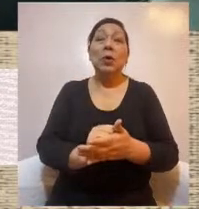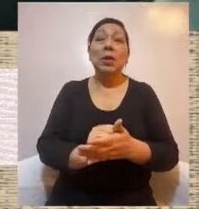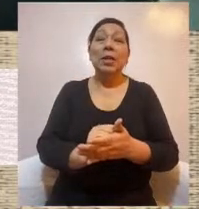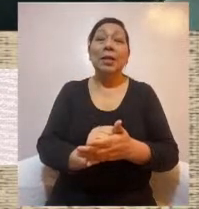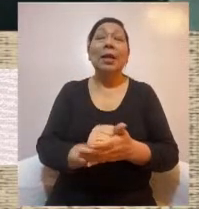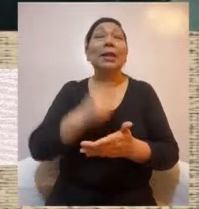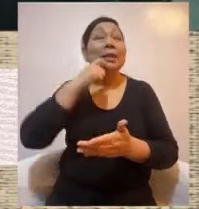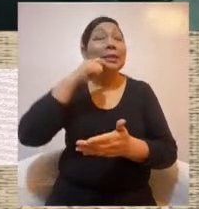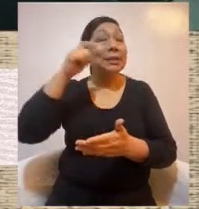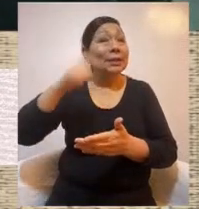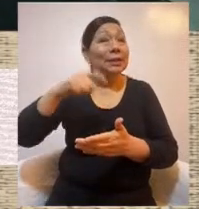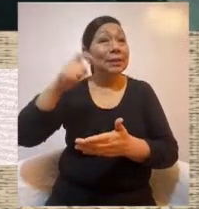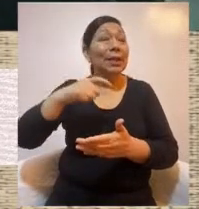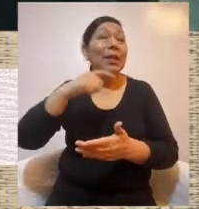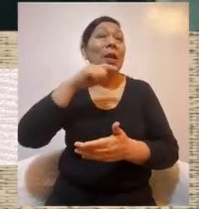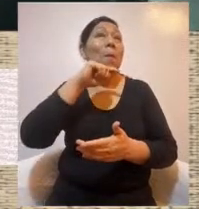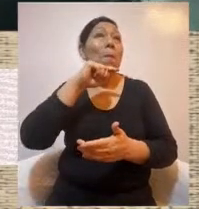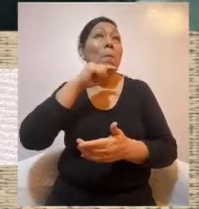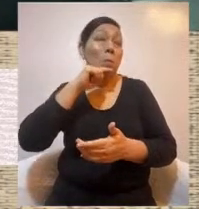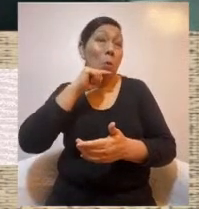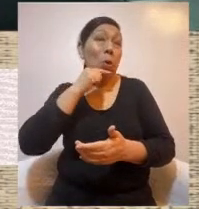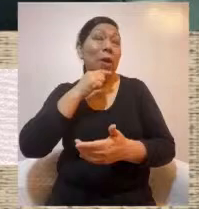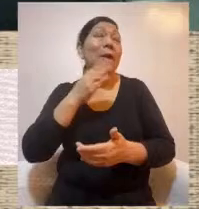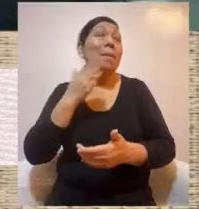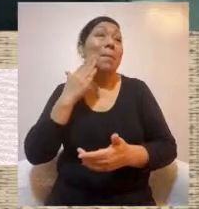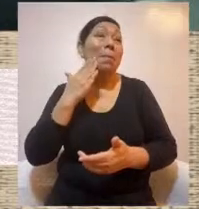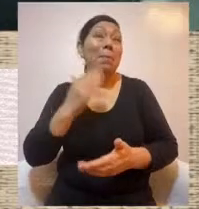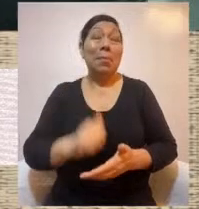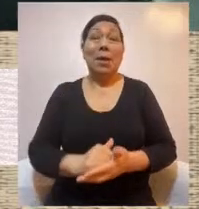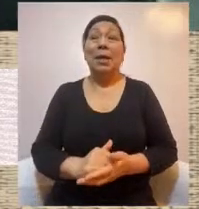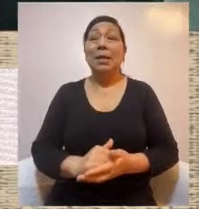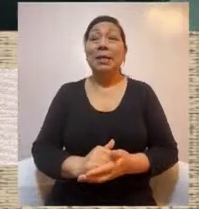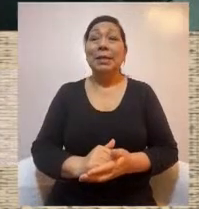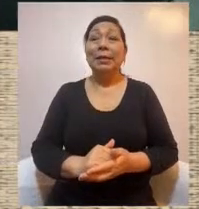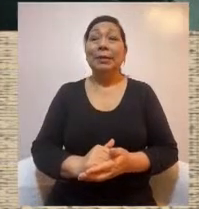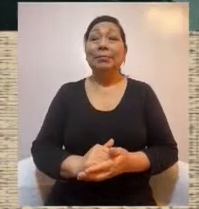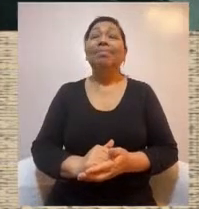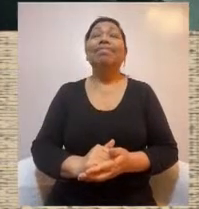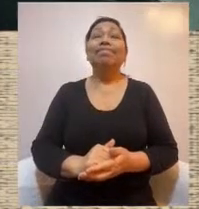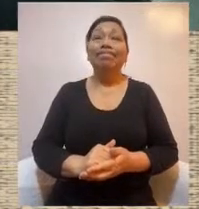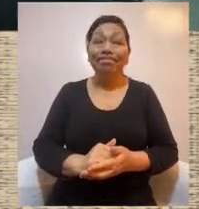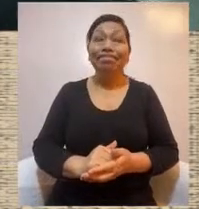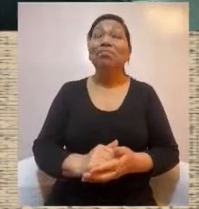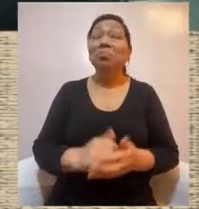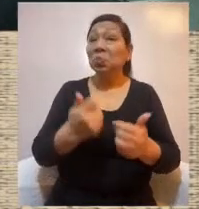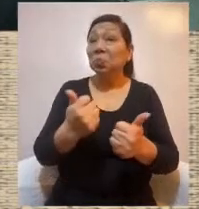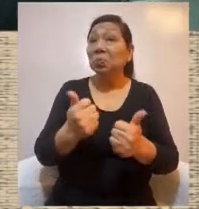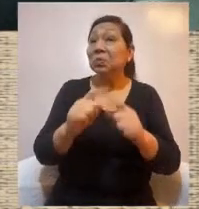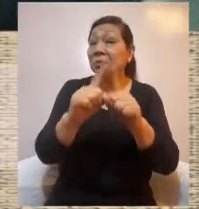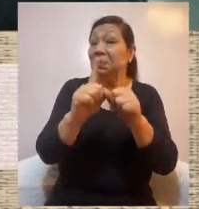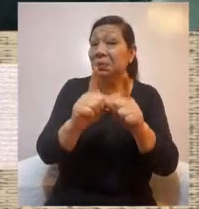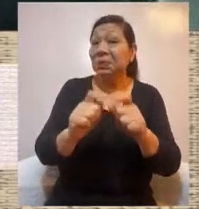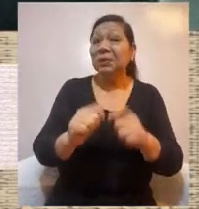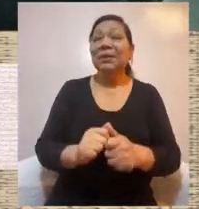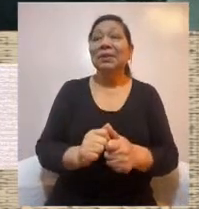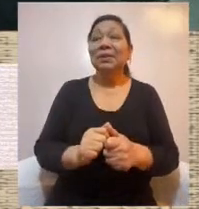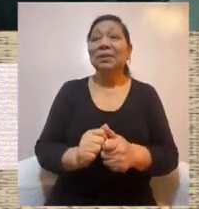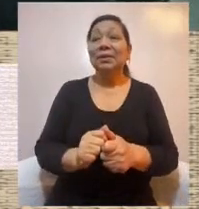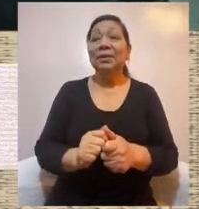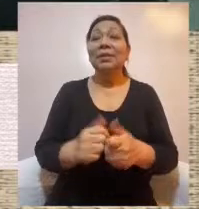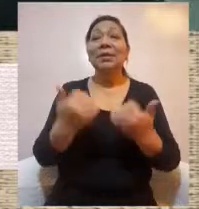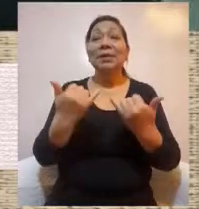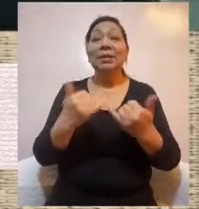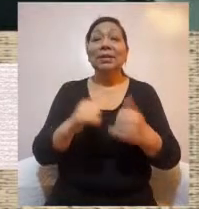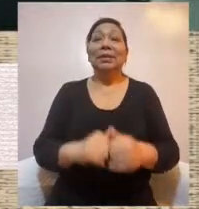Autos, las necesidades de una mujer madre? Claro, y qué bonita pregunta, porque